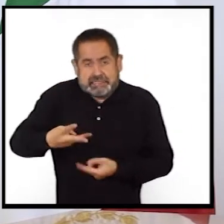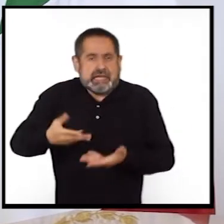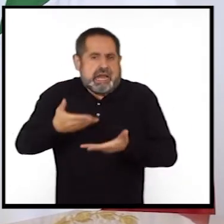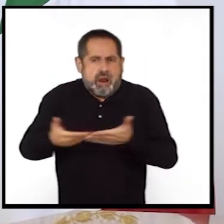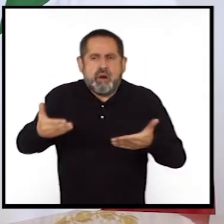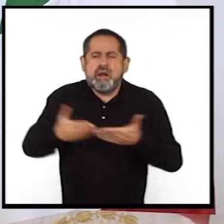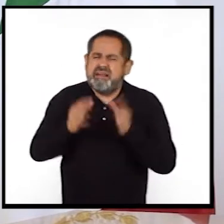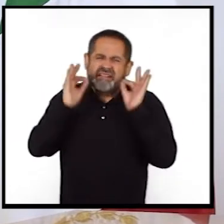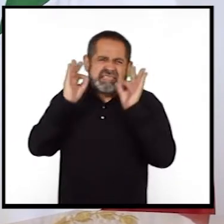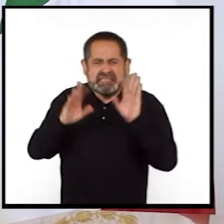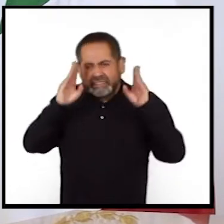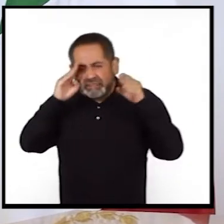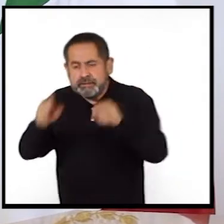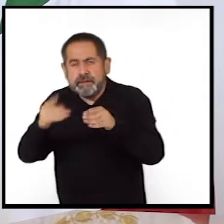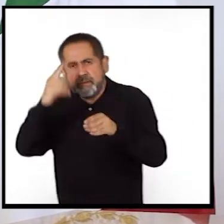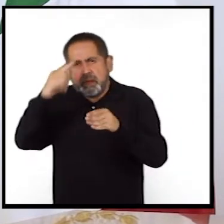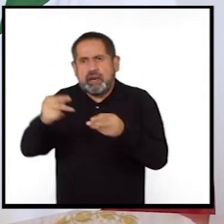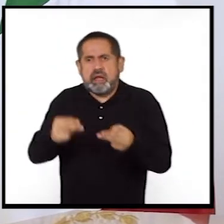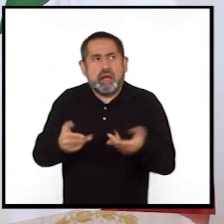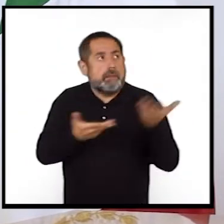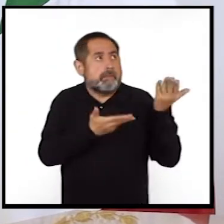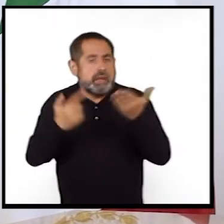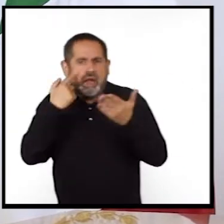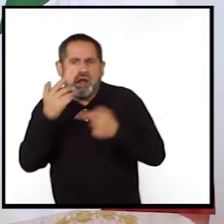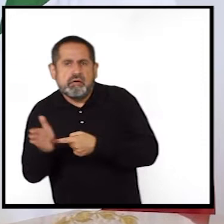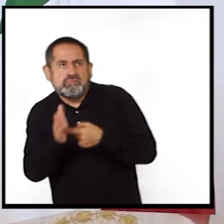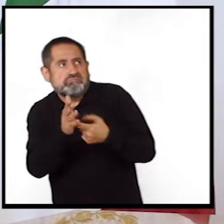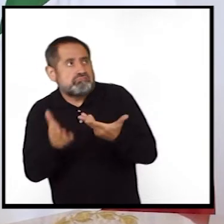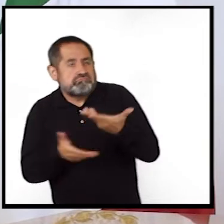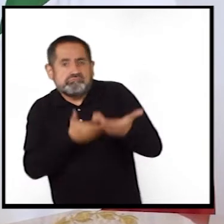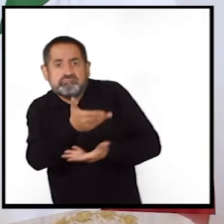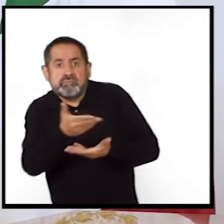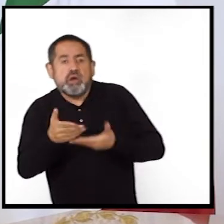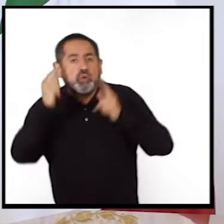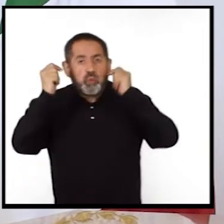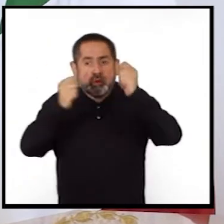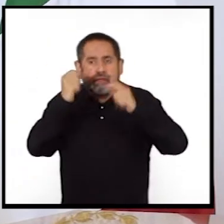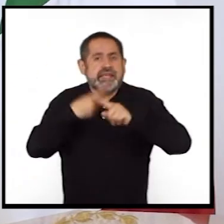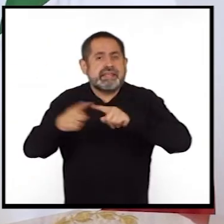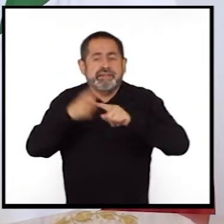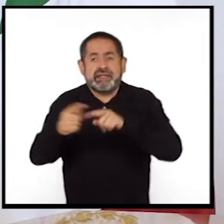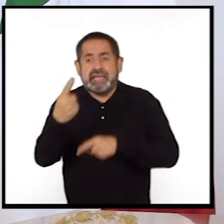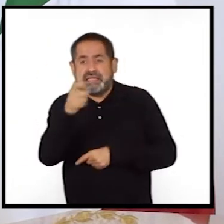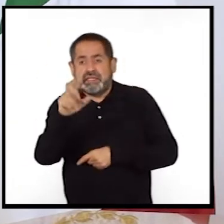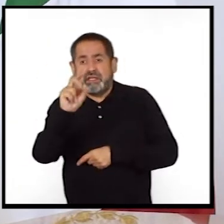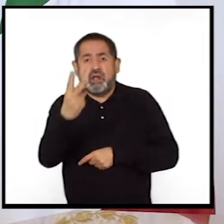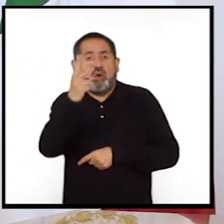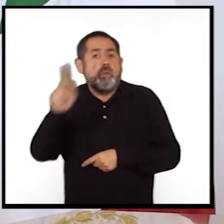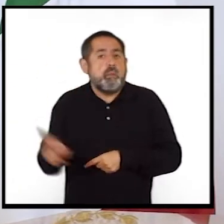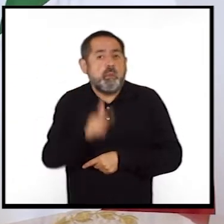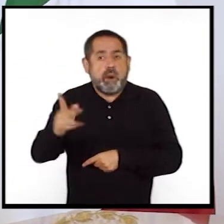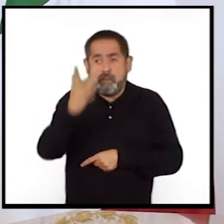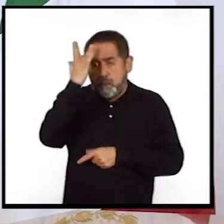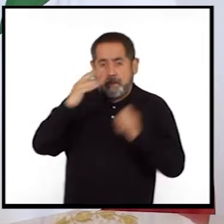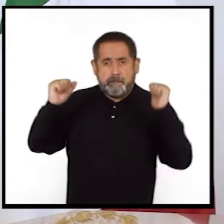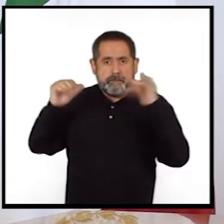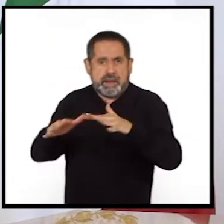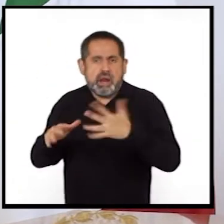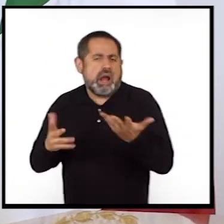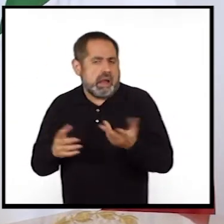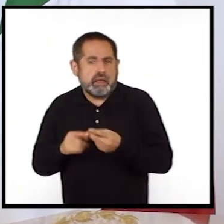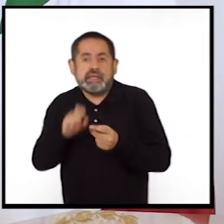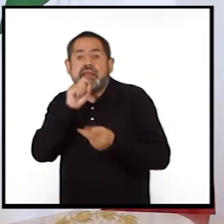dispondrá de áreas destinadas a la oferta turística de cada uno de los 132 pueblos